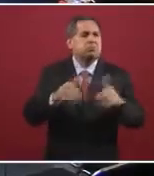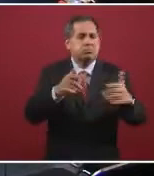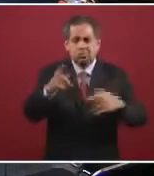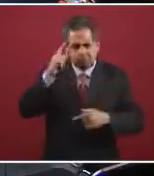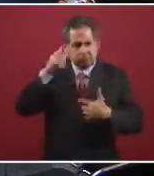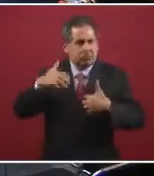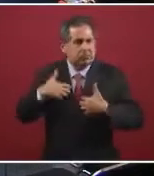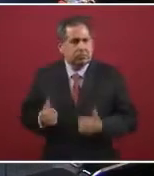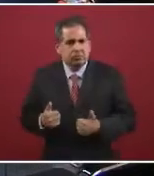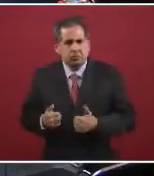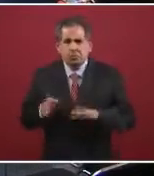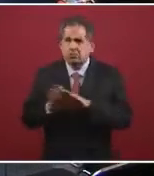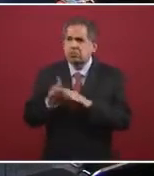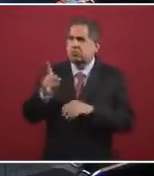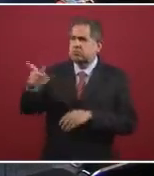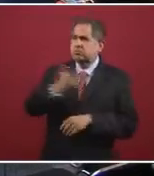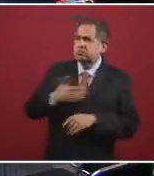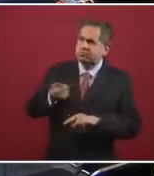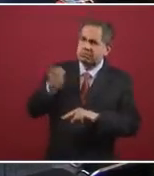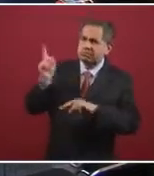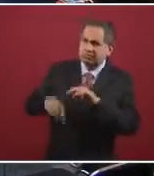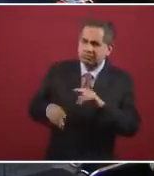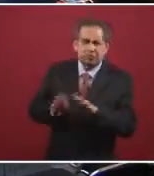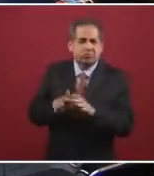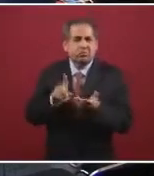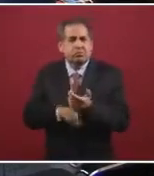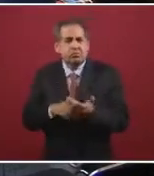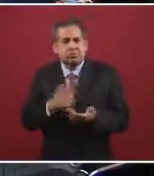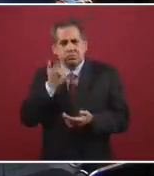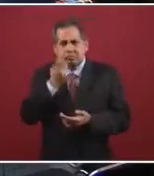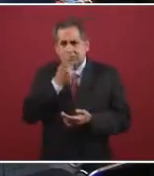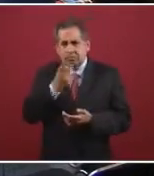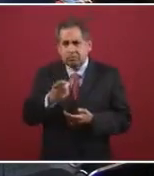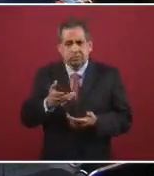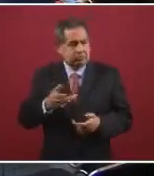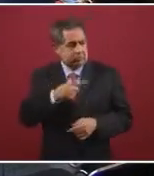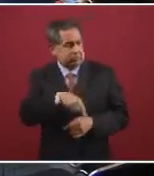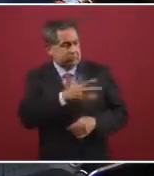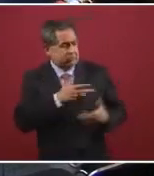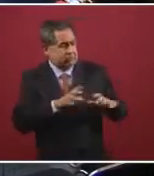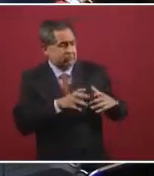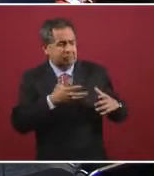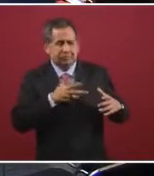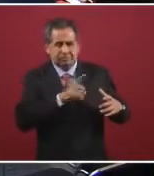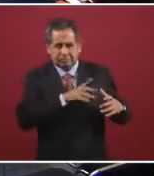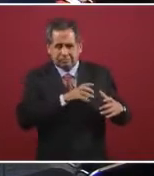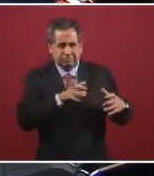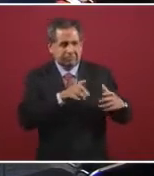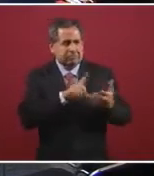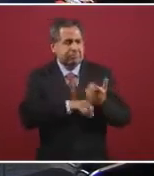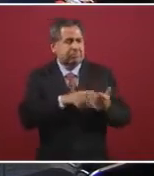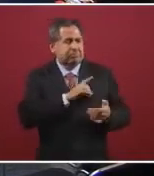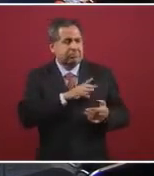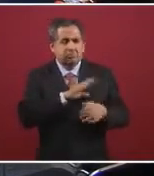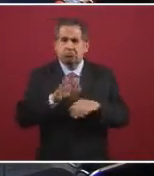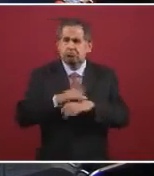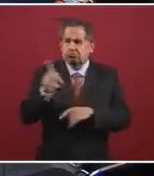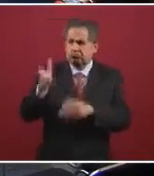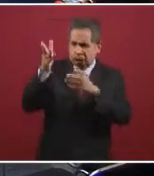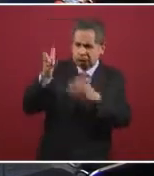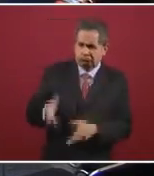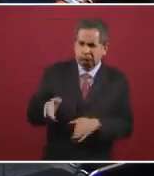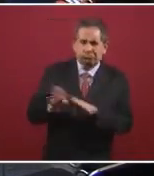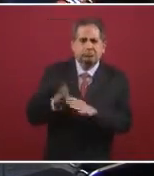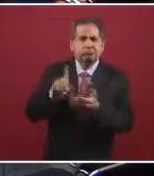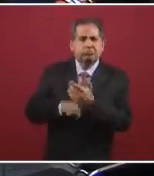entiendo, la revocación de mandato, pero señor, hay que decirlo, le tienen miedo. Le tienen miedo porque usted es una persona que